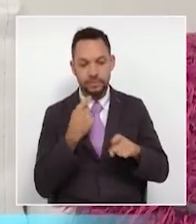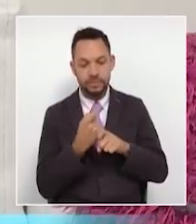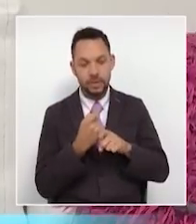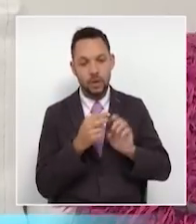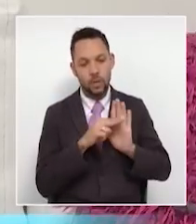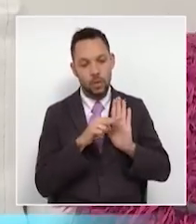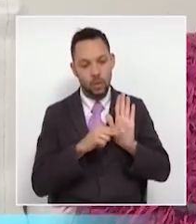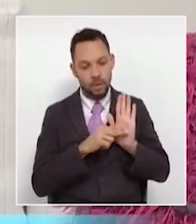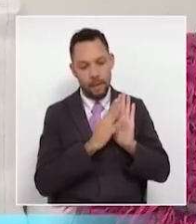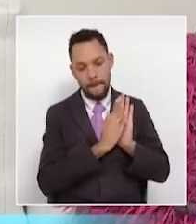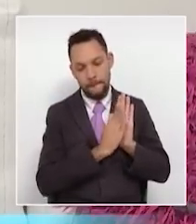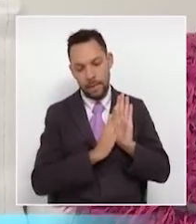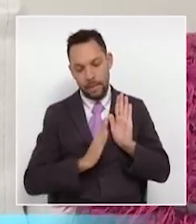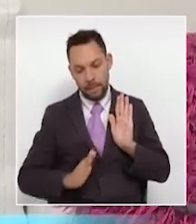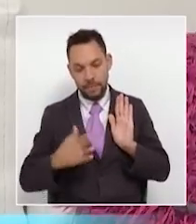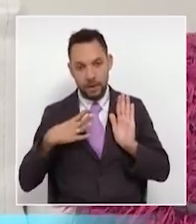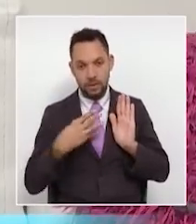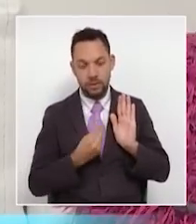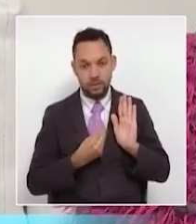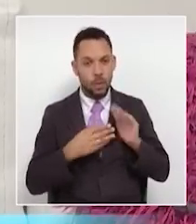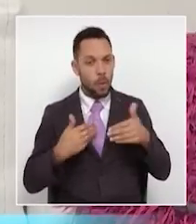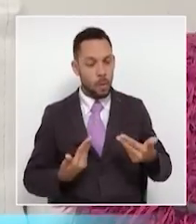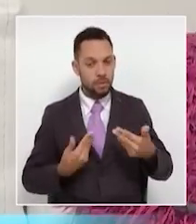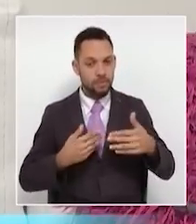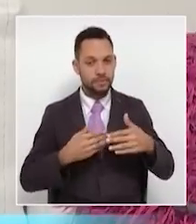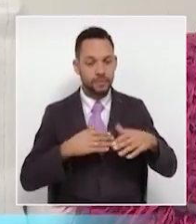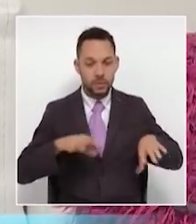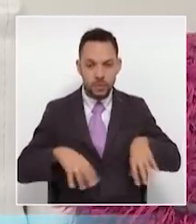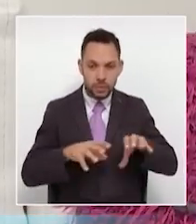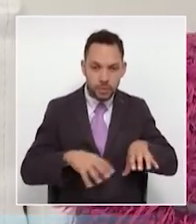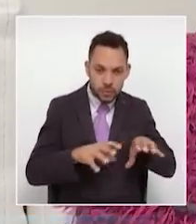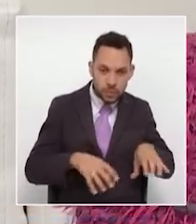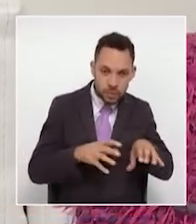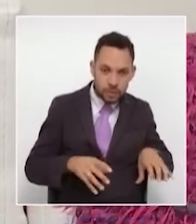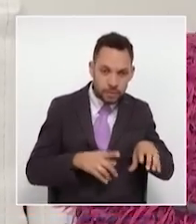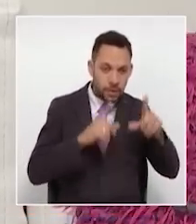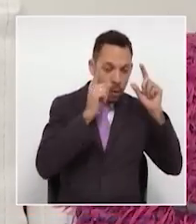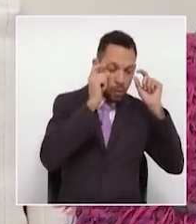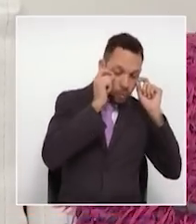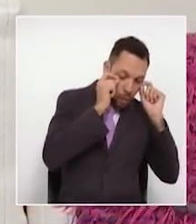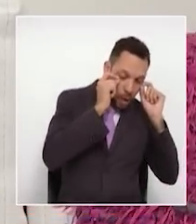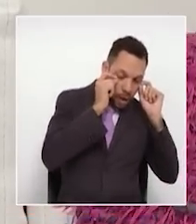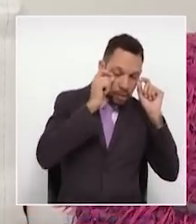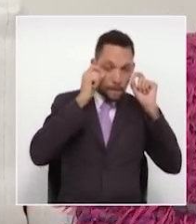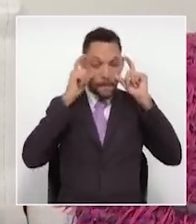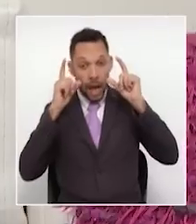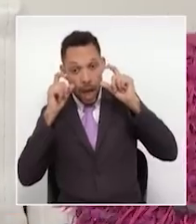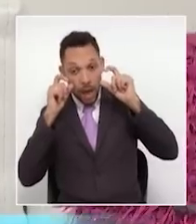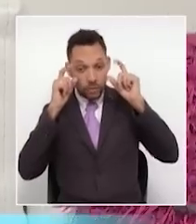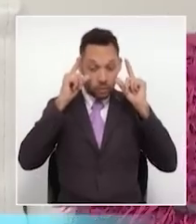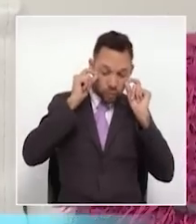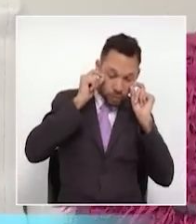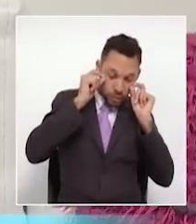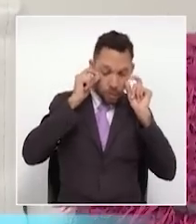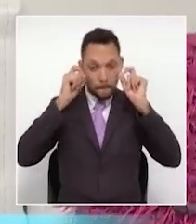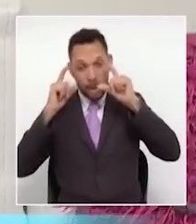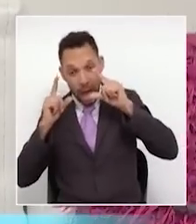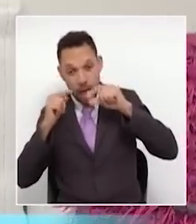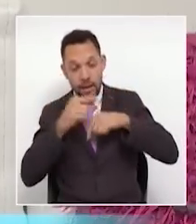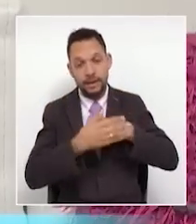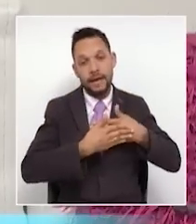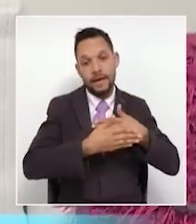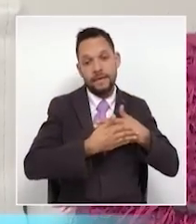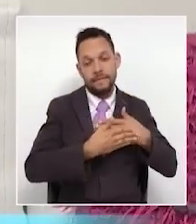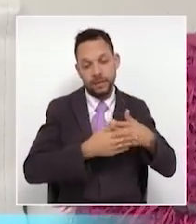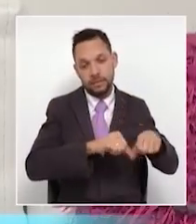acuerdo a nuestros ciclos circadianos que son nuestros ciclos de sueño y vigilia y esto cada vez se ve más alterado por